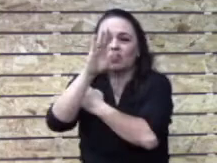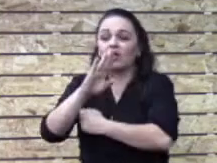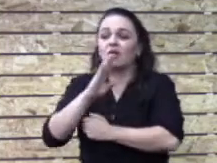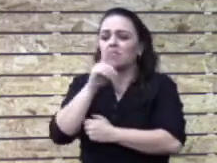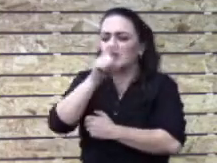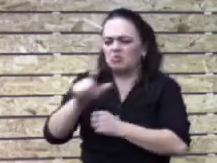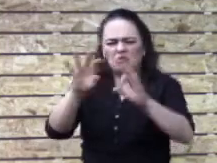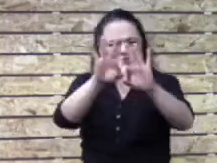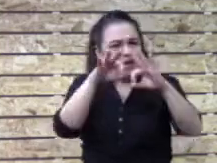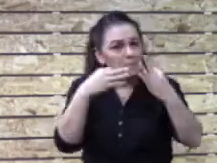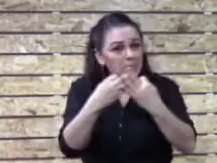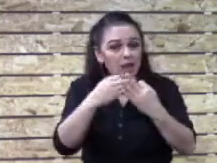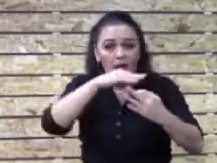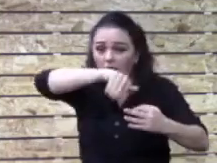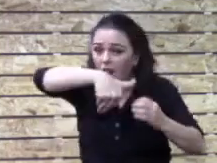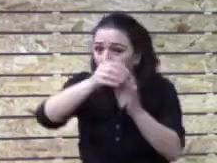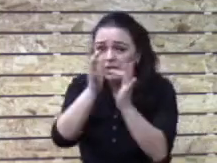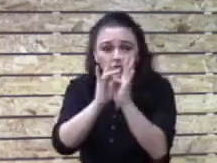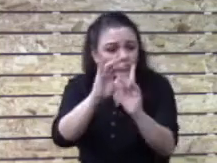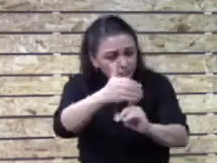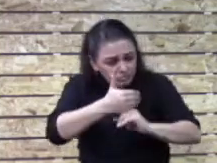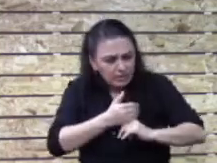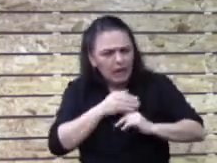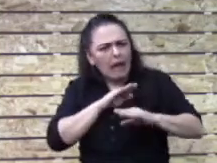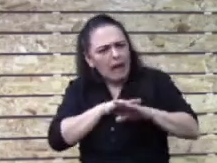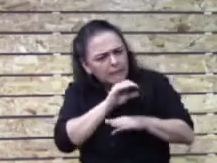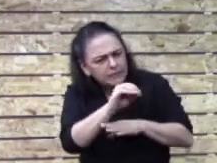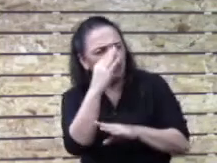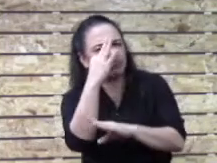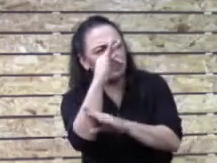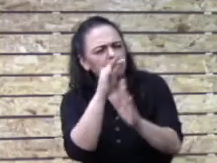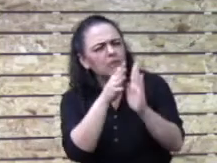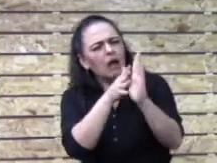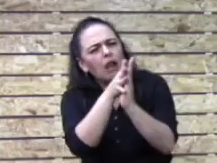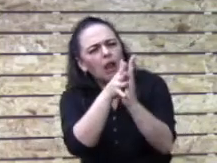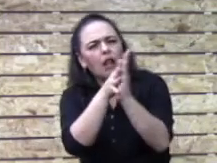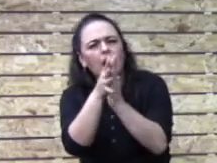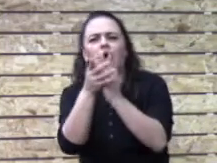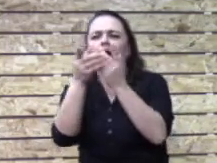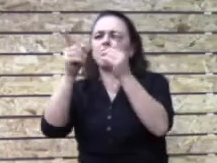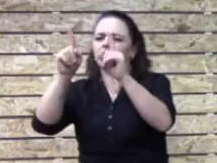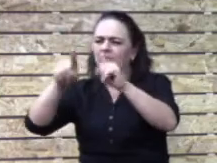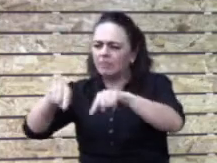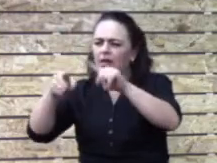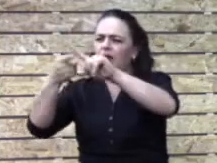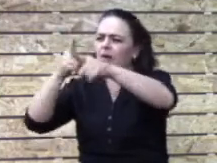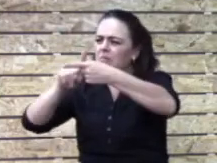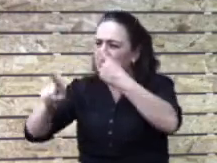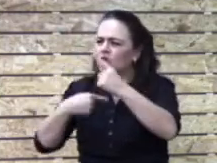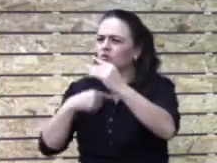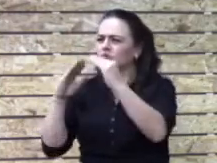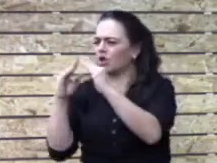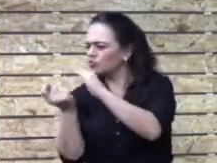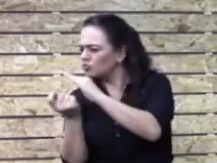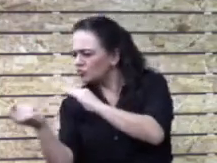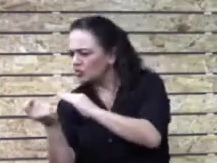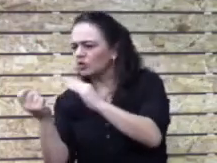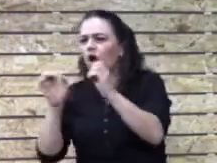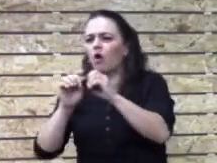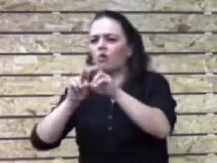vecinos, amigos. Debemos decirlo por las redes sociales, que es lo único quizás que tenemos hoy en día, por la internet, escribiendo